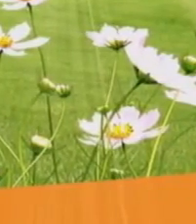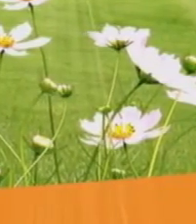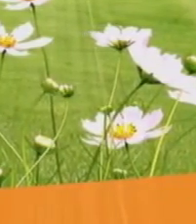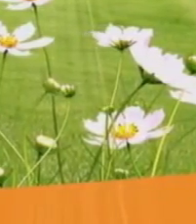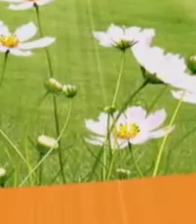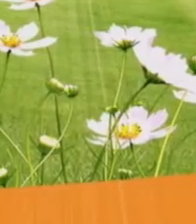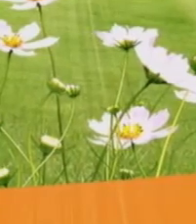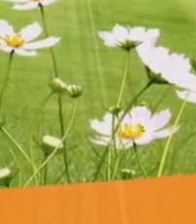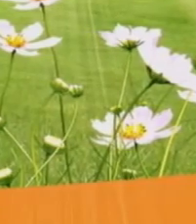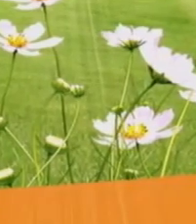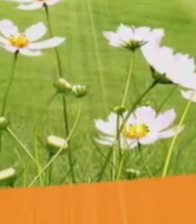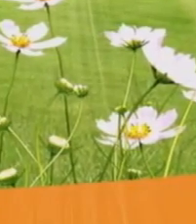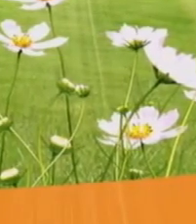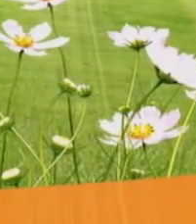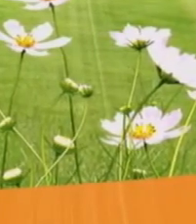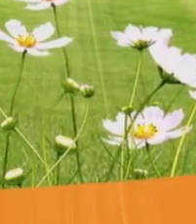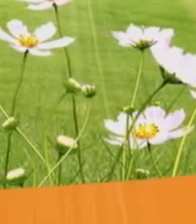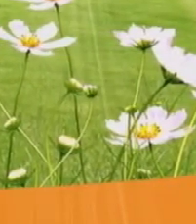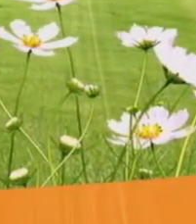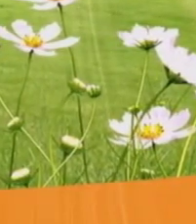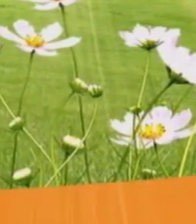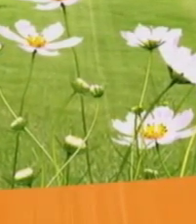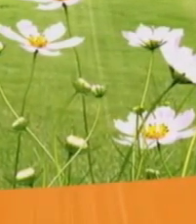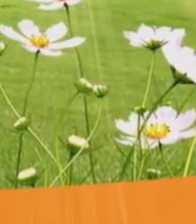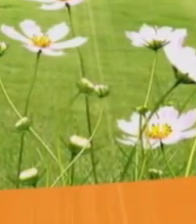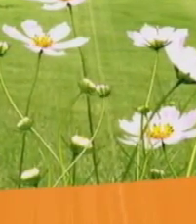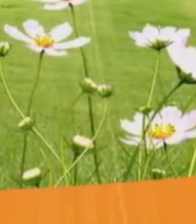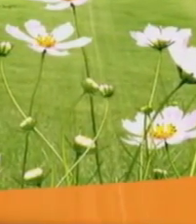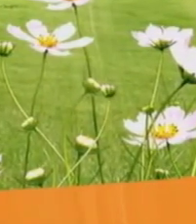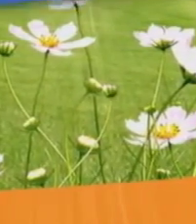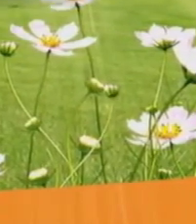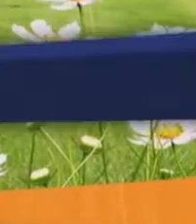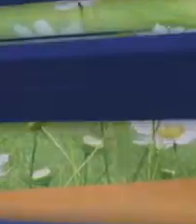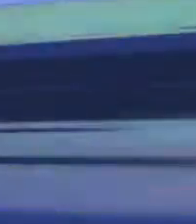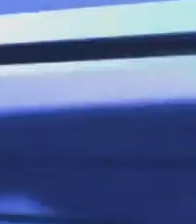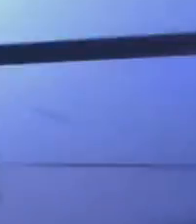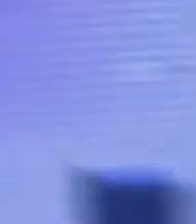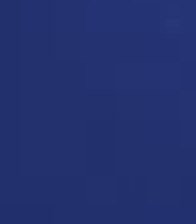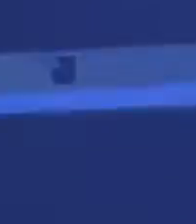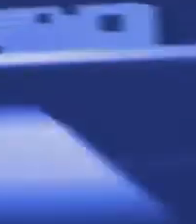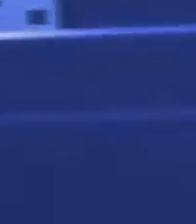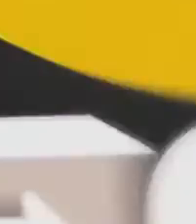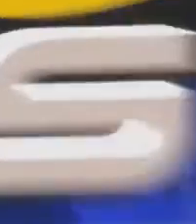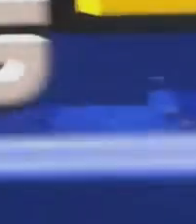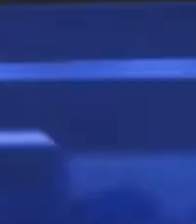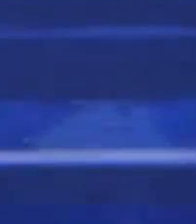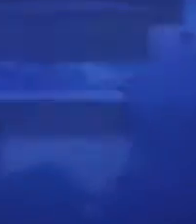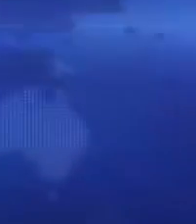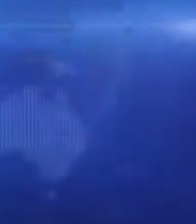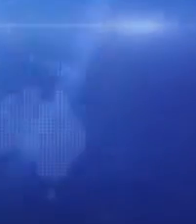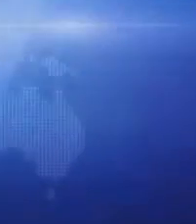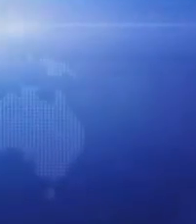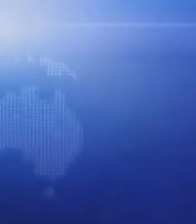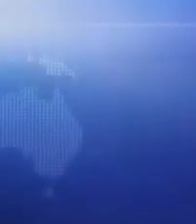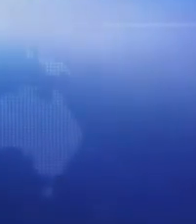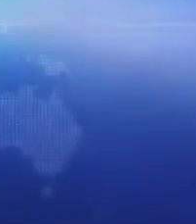Ecológico, Barzol Aroma, Delicias, Líder en Limpieza, Enlace Noticias, el noticiero que usted quiere ver.